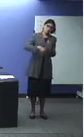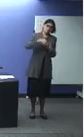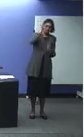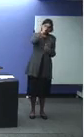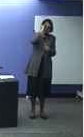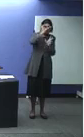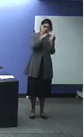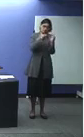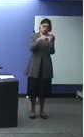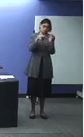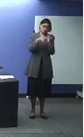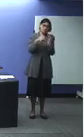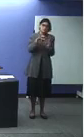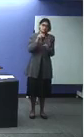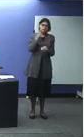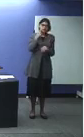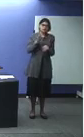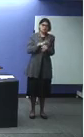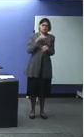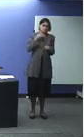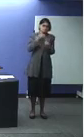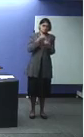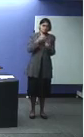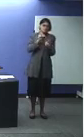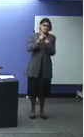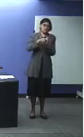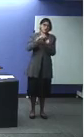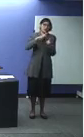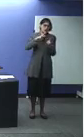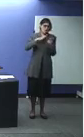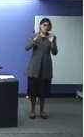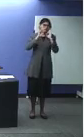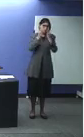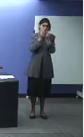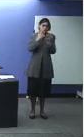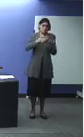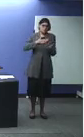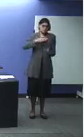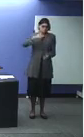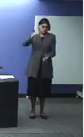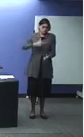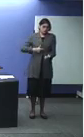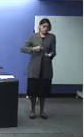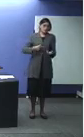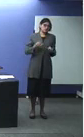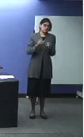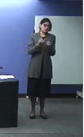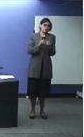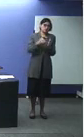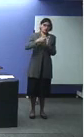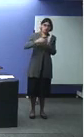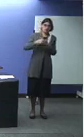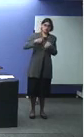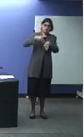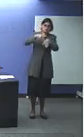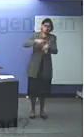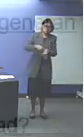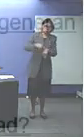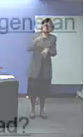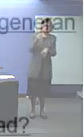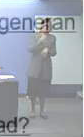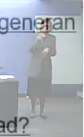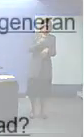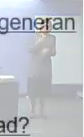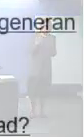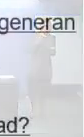filosóficas, la objetiva es, hay una forma de ser, hay una normatividad que se debe de seguir, y si esa normatividad de cómo